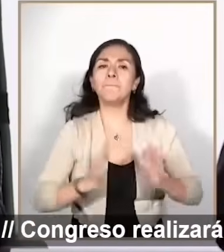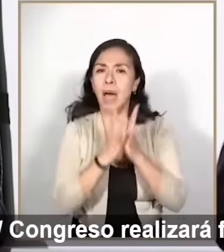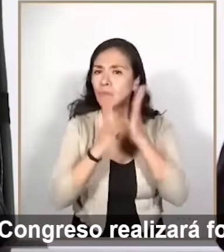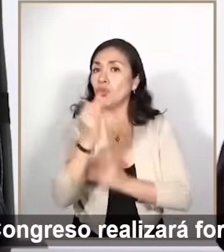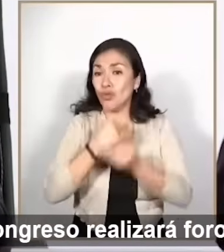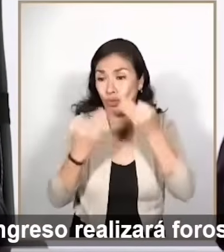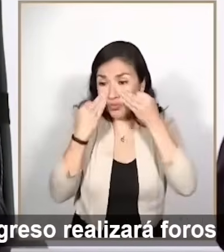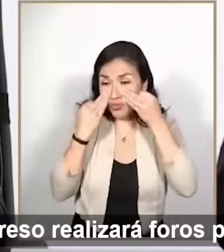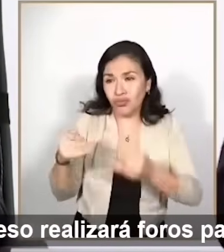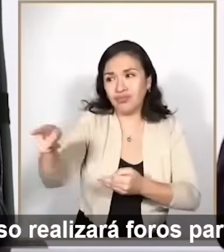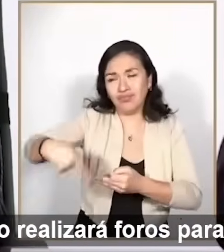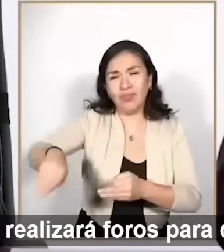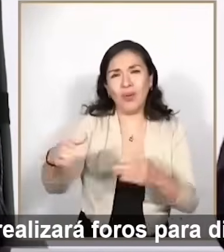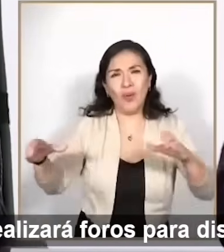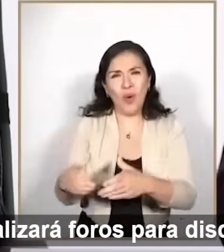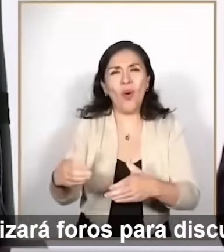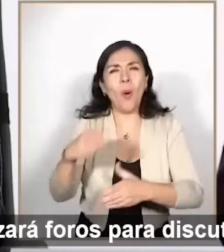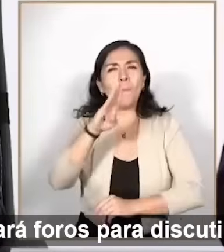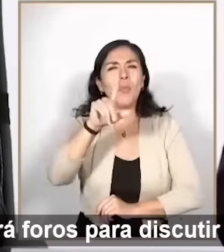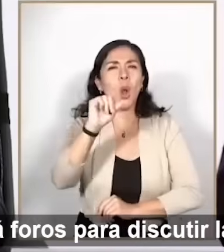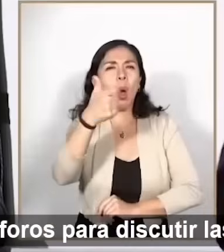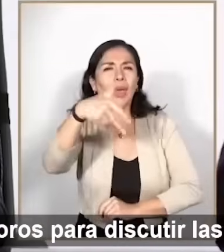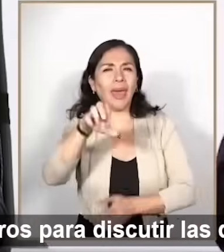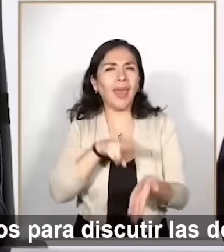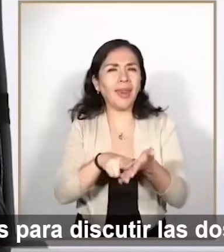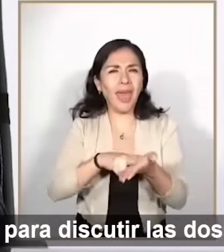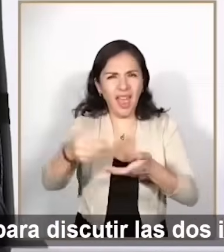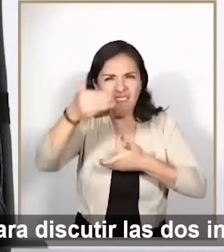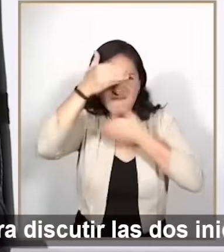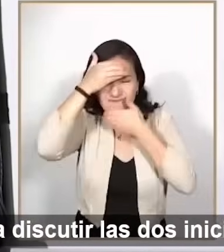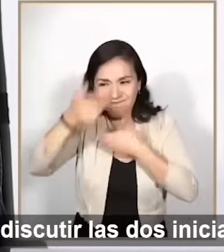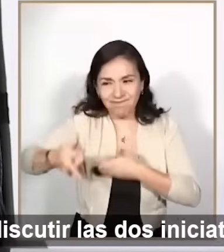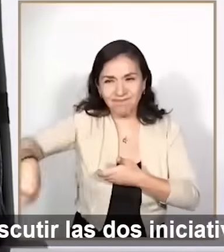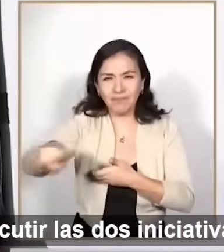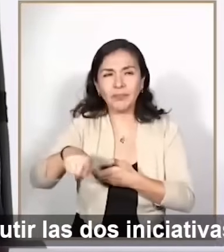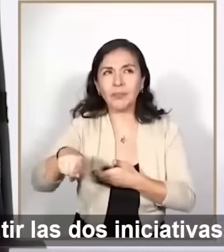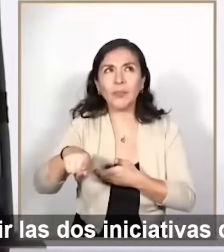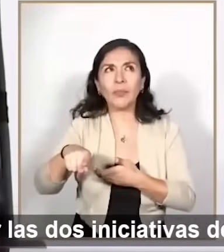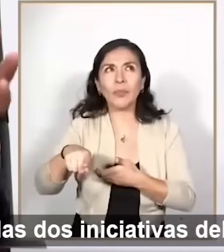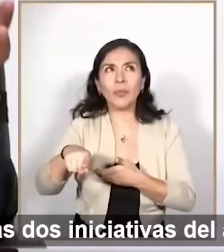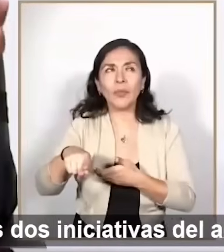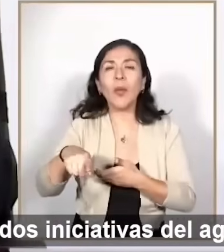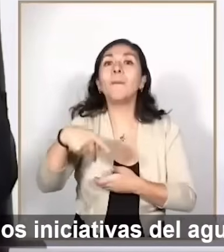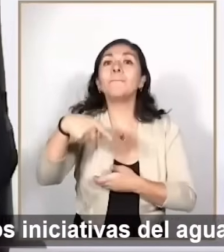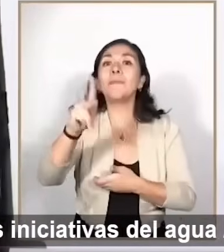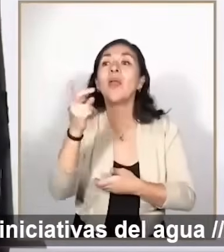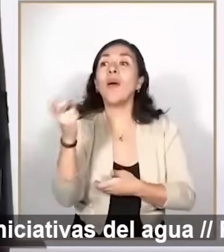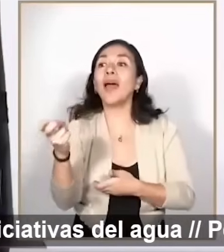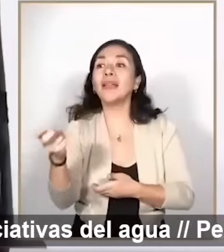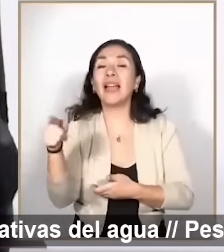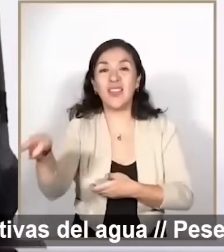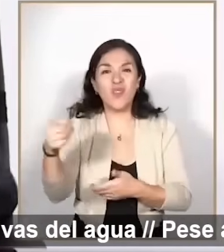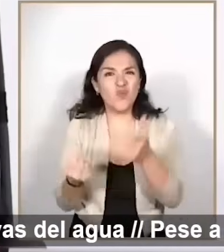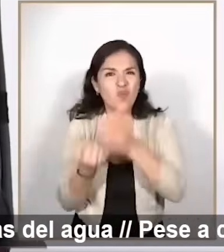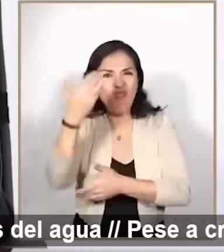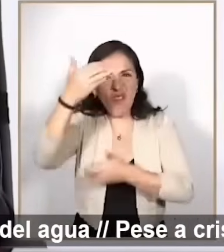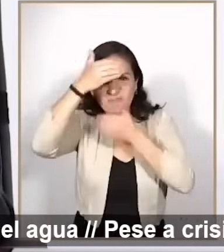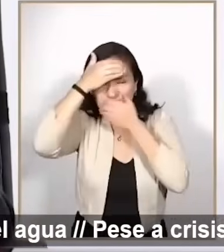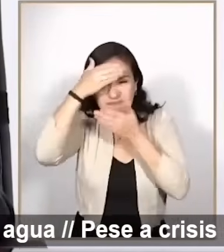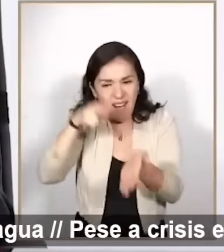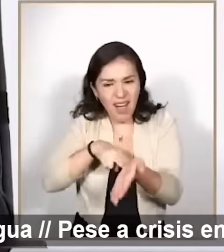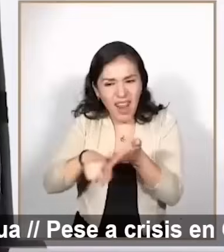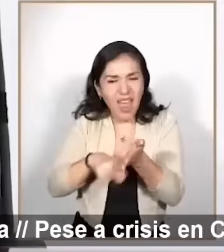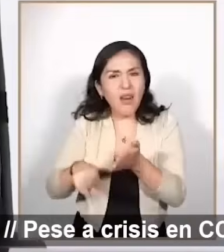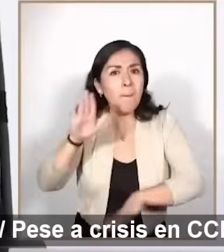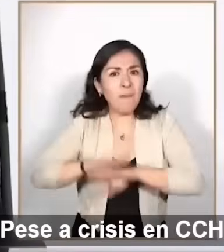vimos, del bloque negro y de otros, del bloque negro que ha venido jugando un papel de violencia en la